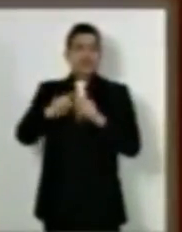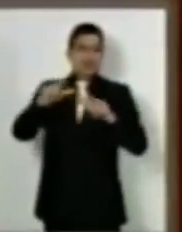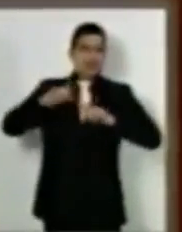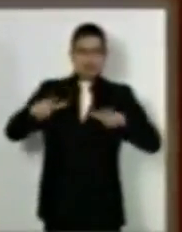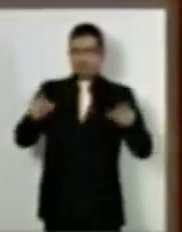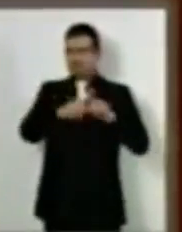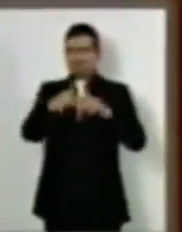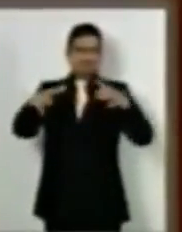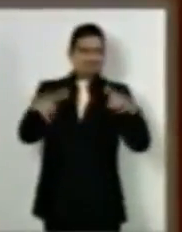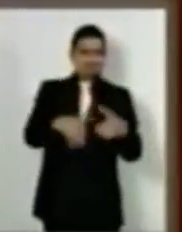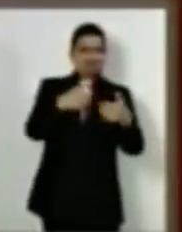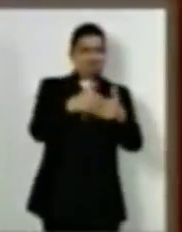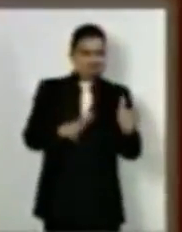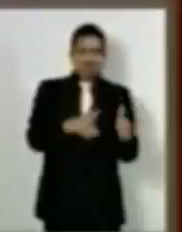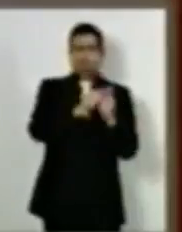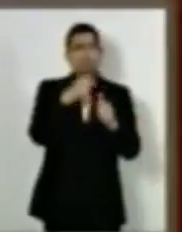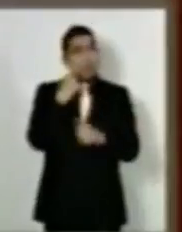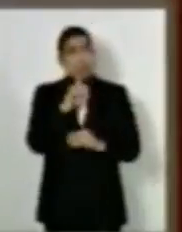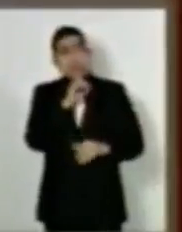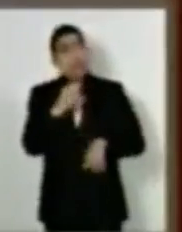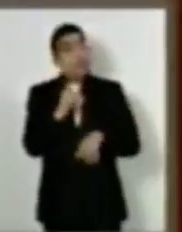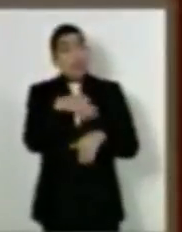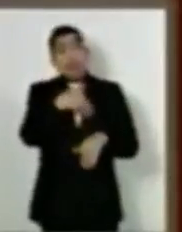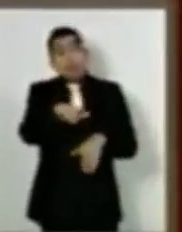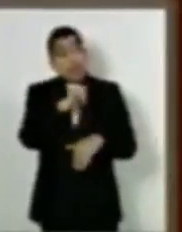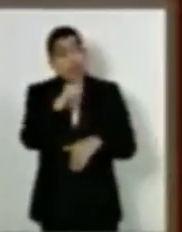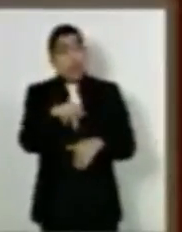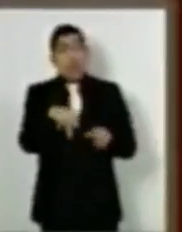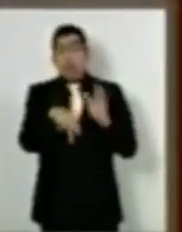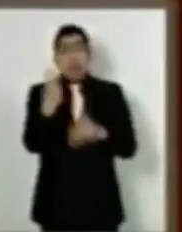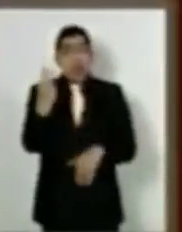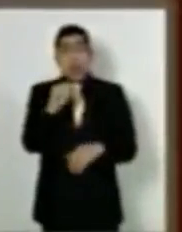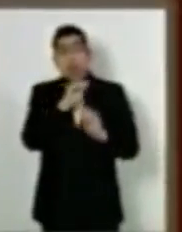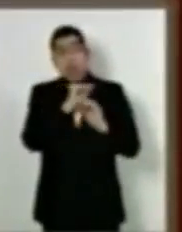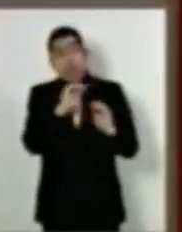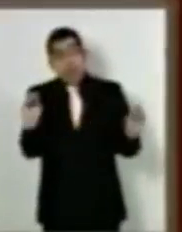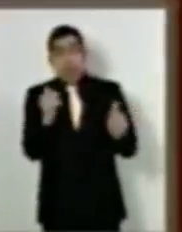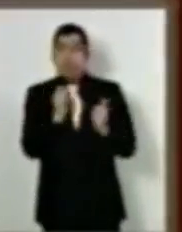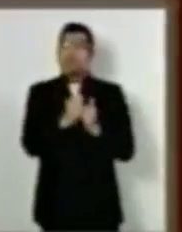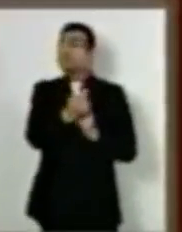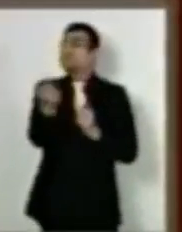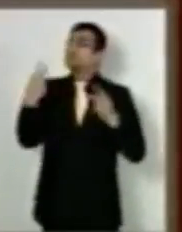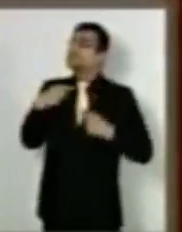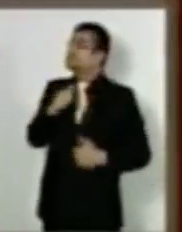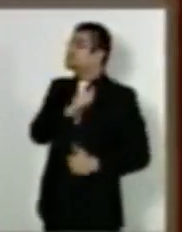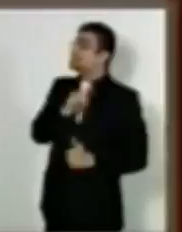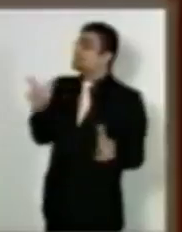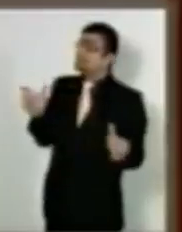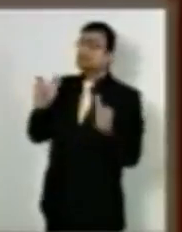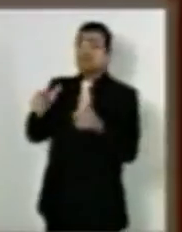Gendarmería, la cual ha brillado por su opacidad y siguen manteniendo a las Fuerzas Armadas en la